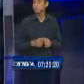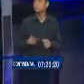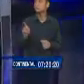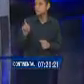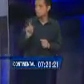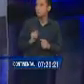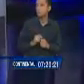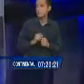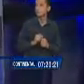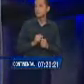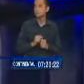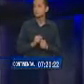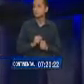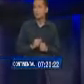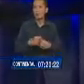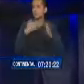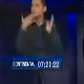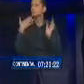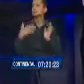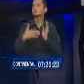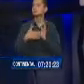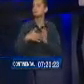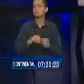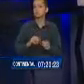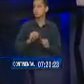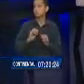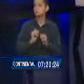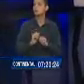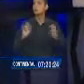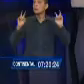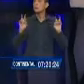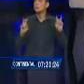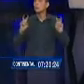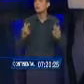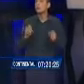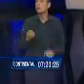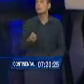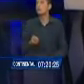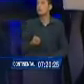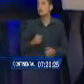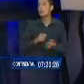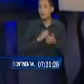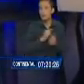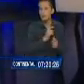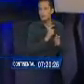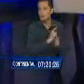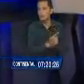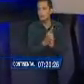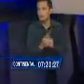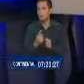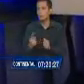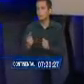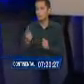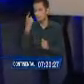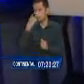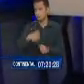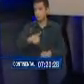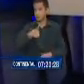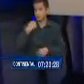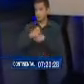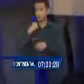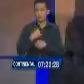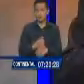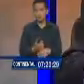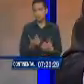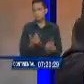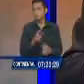que se aplique a conciencia el tema de cuenta individual. Yo comienzo a trabajar día a